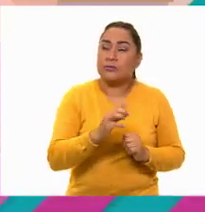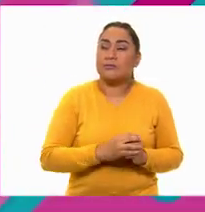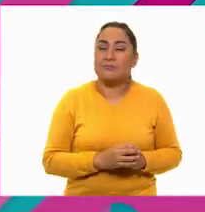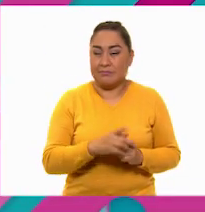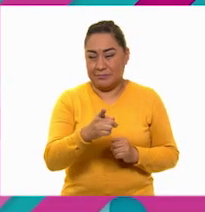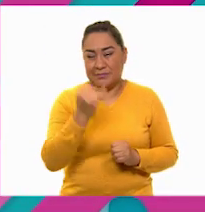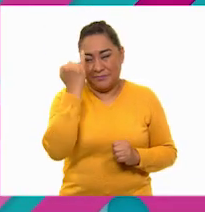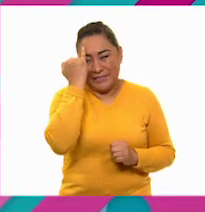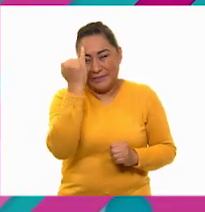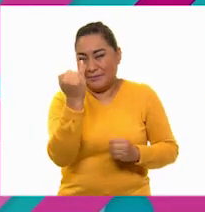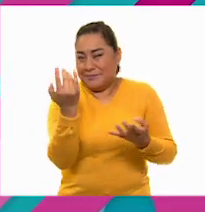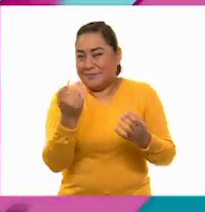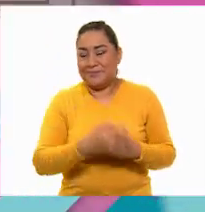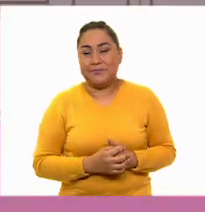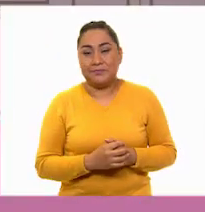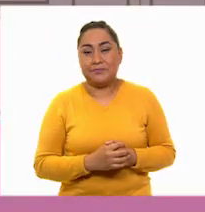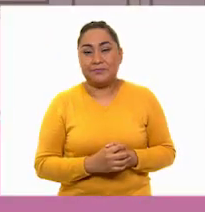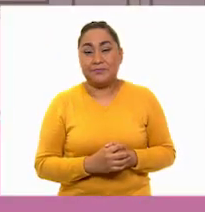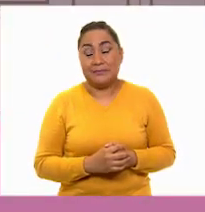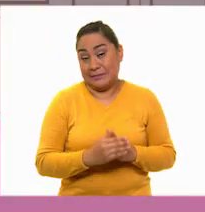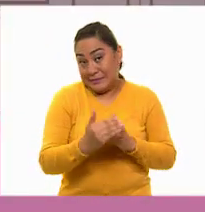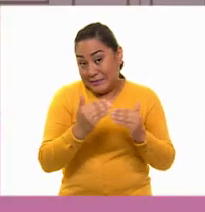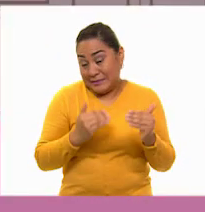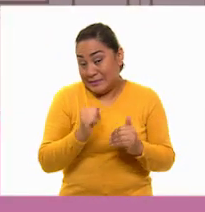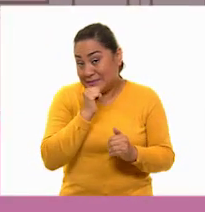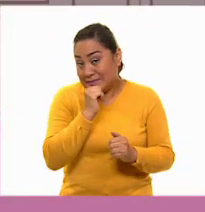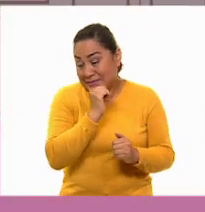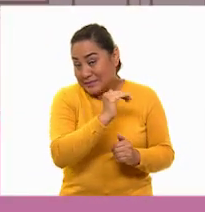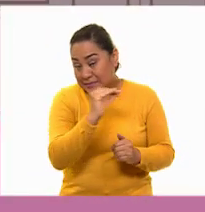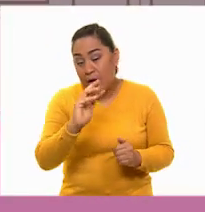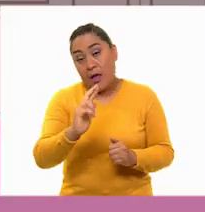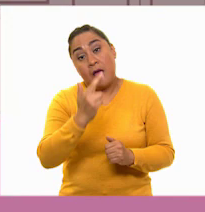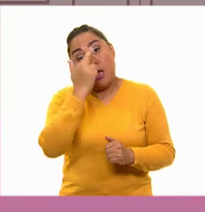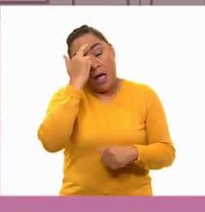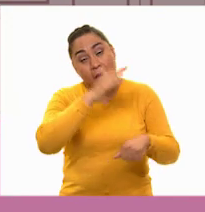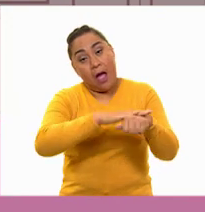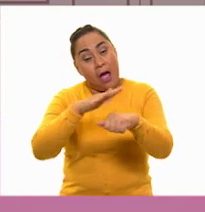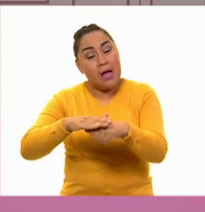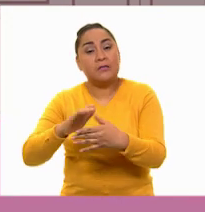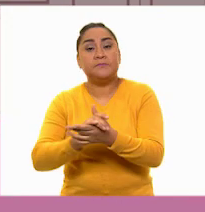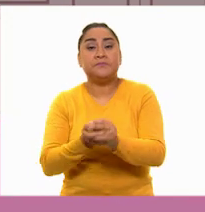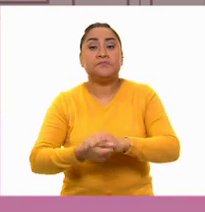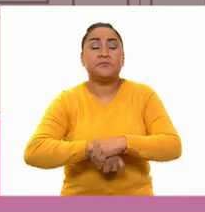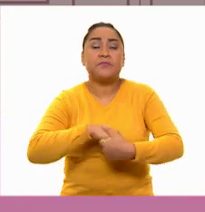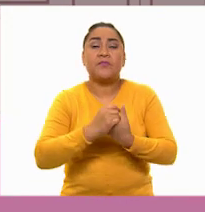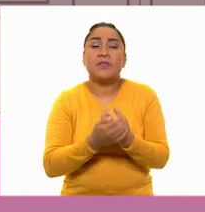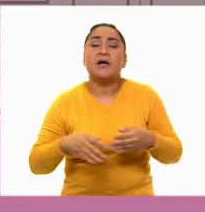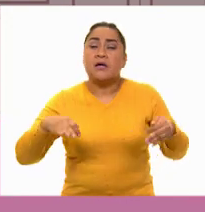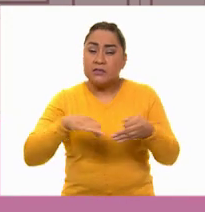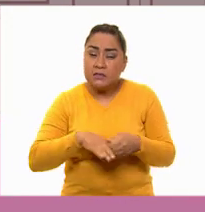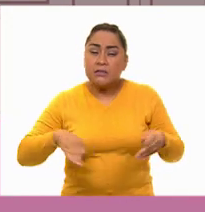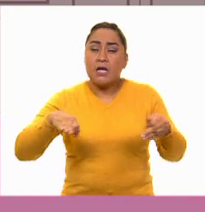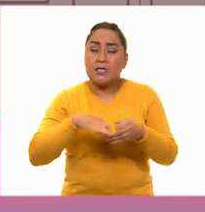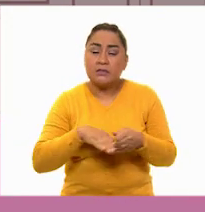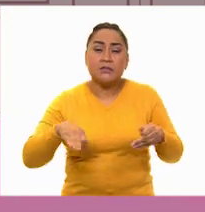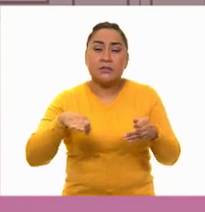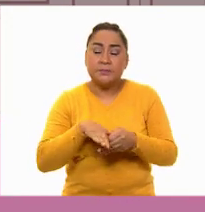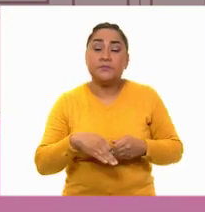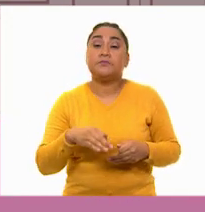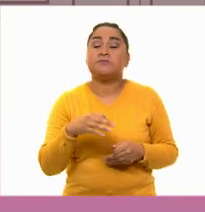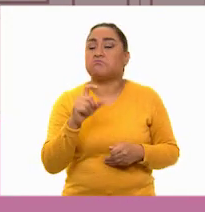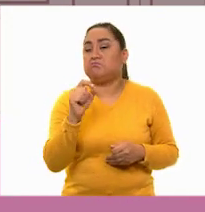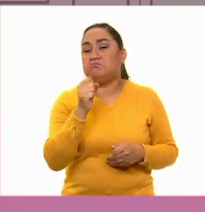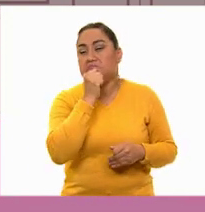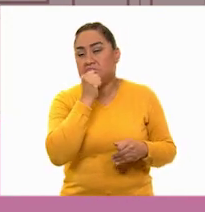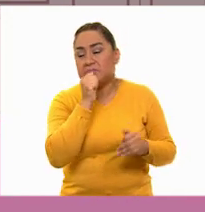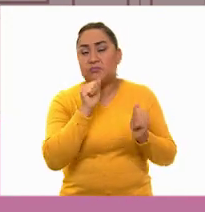imaginan? Antes de despedirnos, recuerden que lavarse las manos varias veces al día durante 20 segundos con